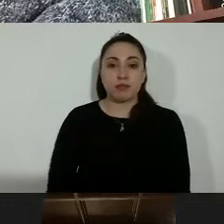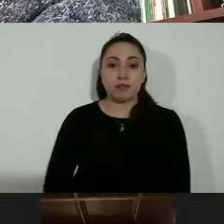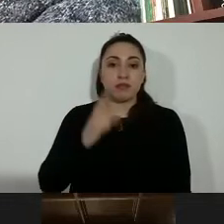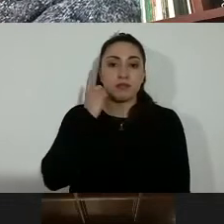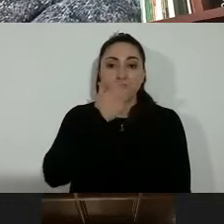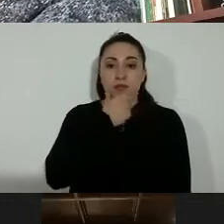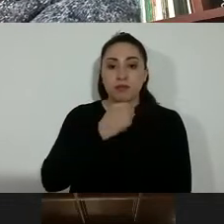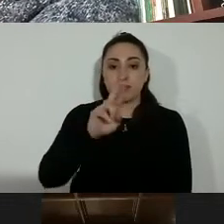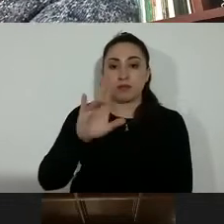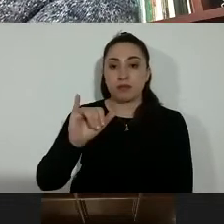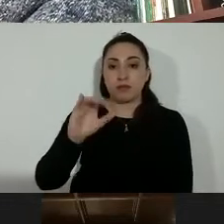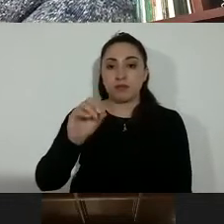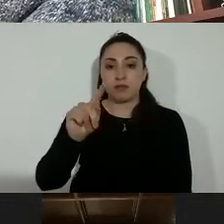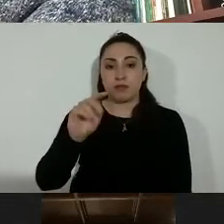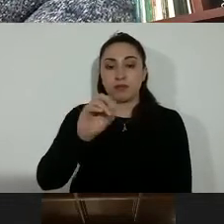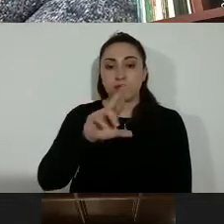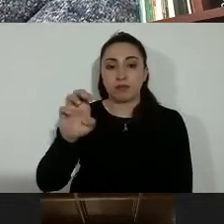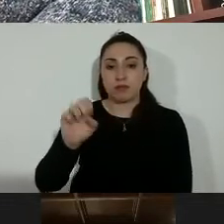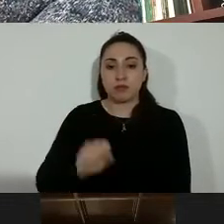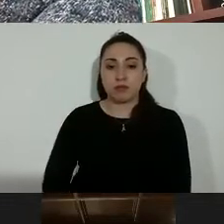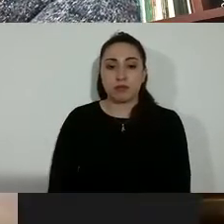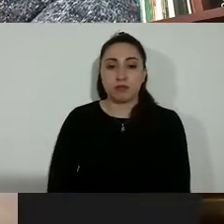Diputado Ricardo Rubio Torres.